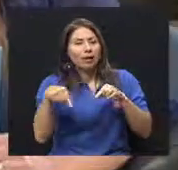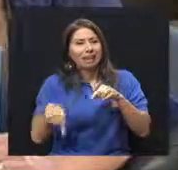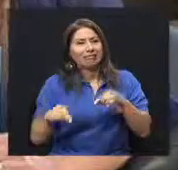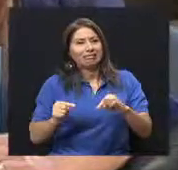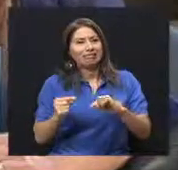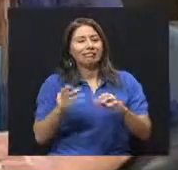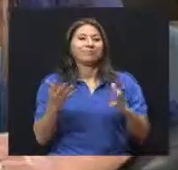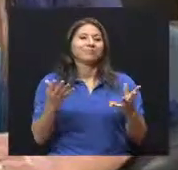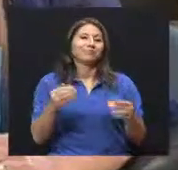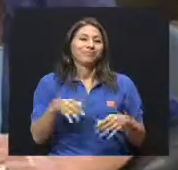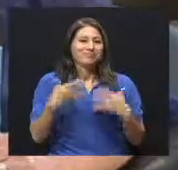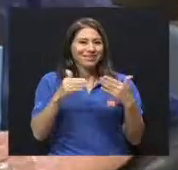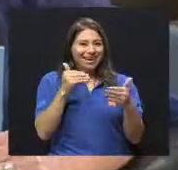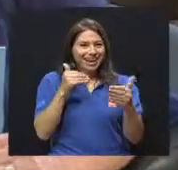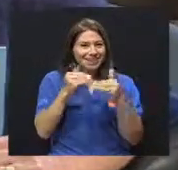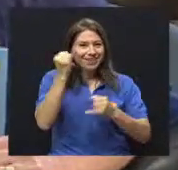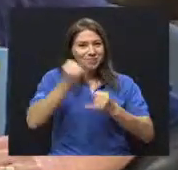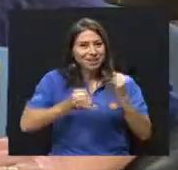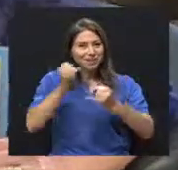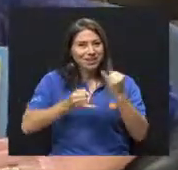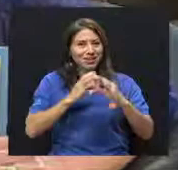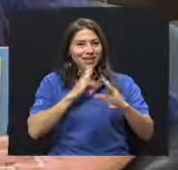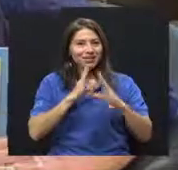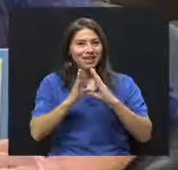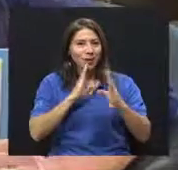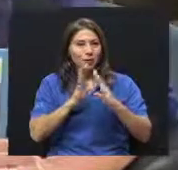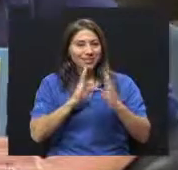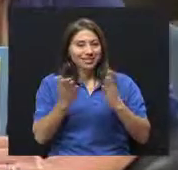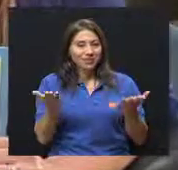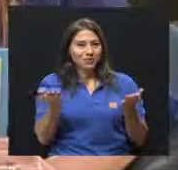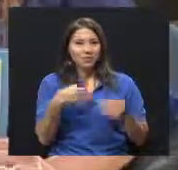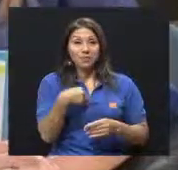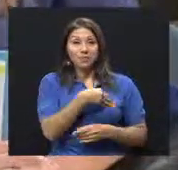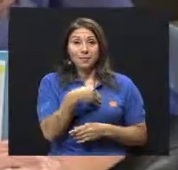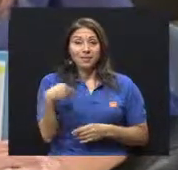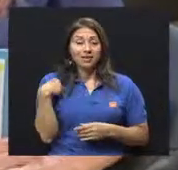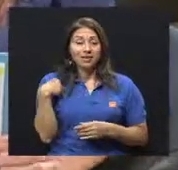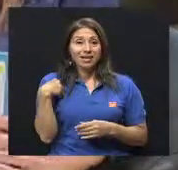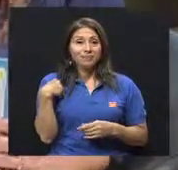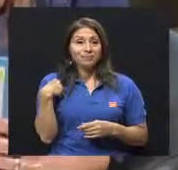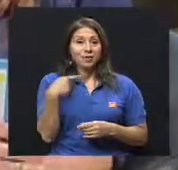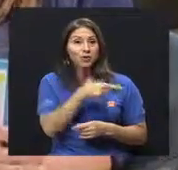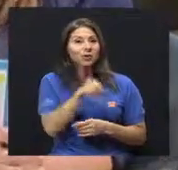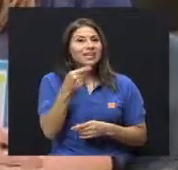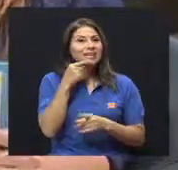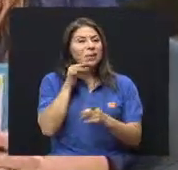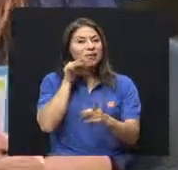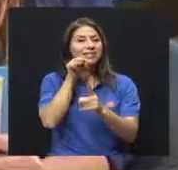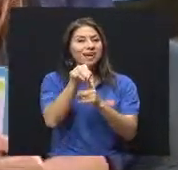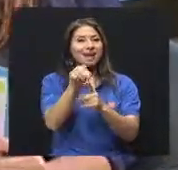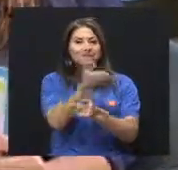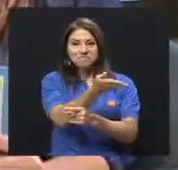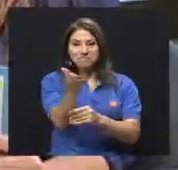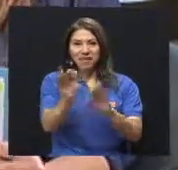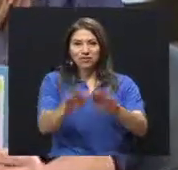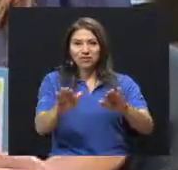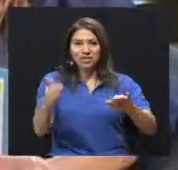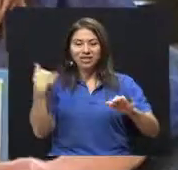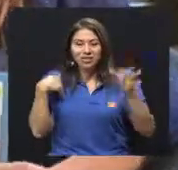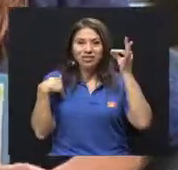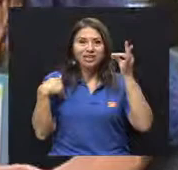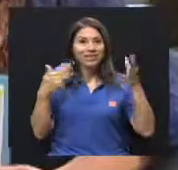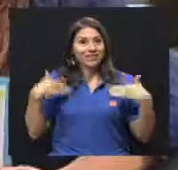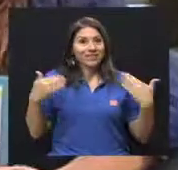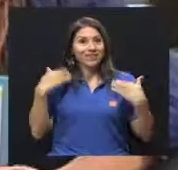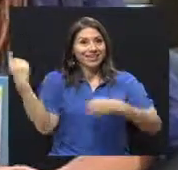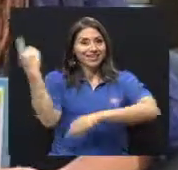¿Ves? Bueno, ya casi vamos terminando esta conversación. Y a mí me gustaría que ustedes también pues le den un mensajito a estos chiquitos y